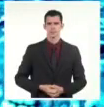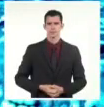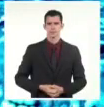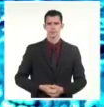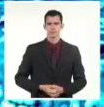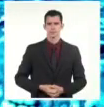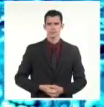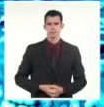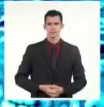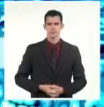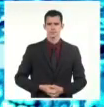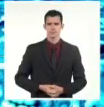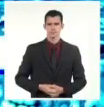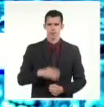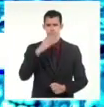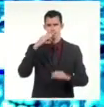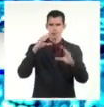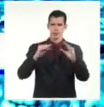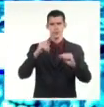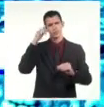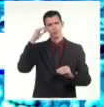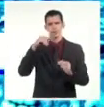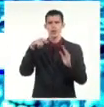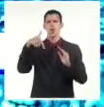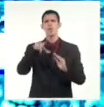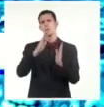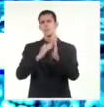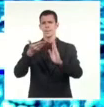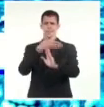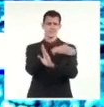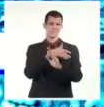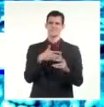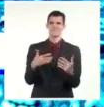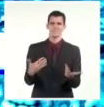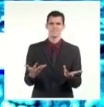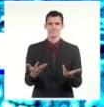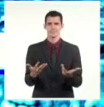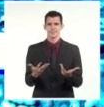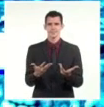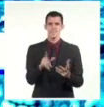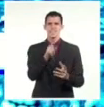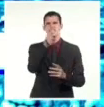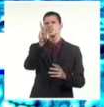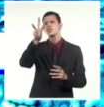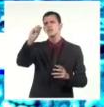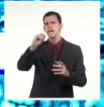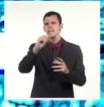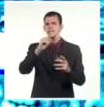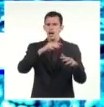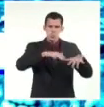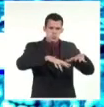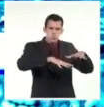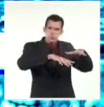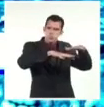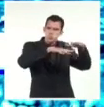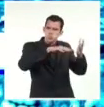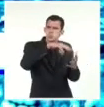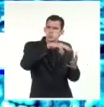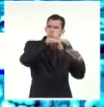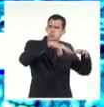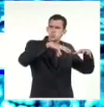Buenas noches. En el pasado mes de julio se registró en el país un acumulado pluvial de 130 milímetros. Este acumulado equivale